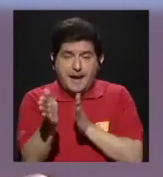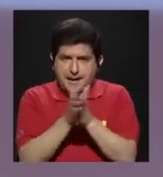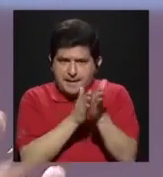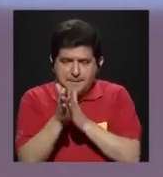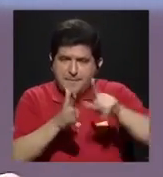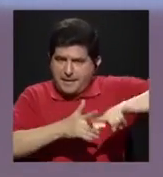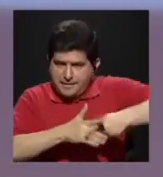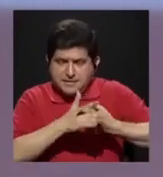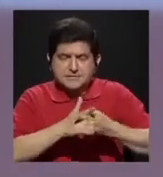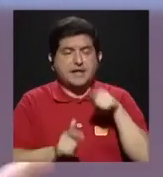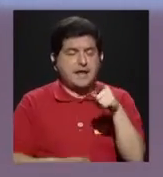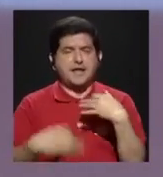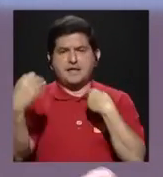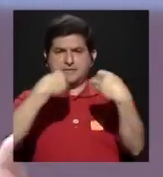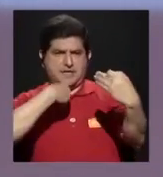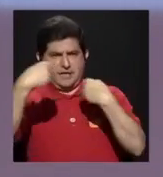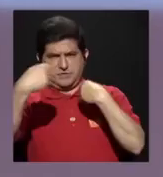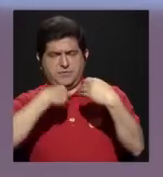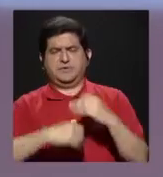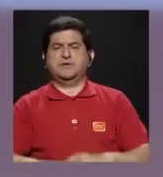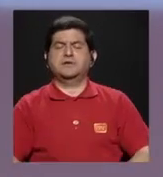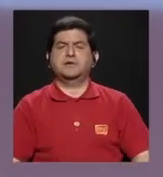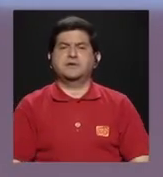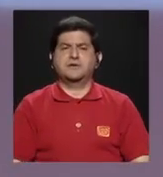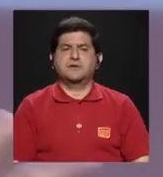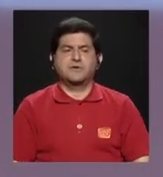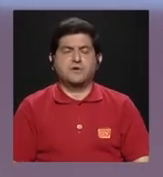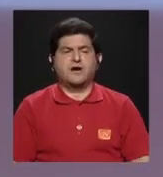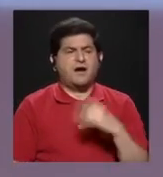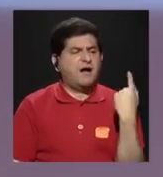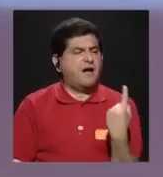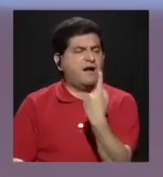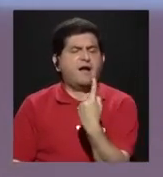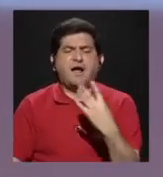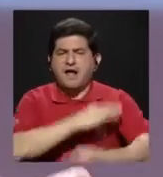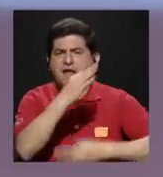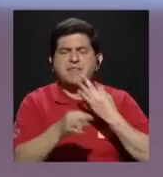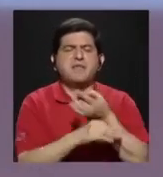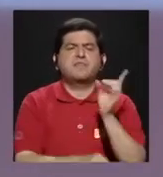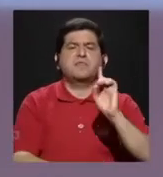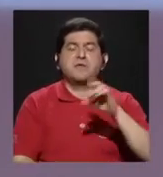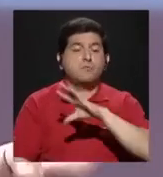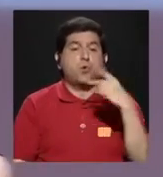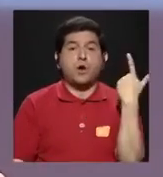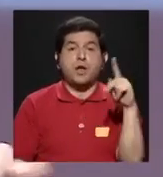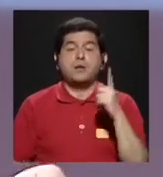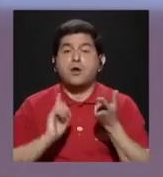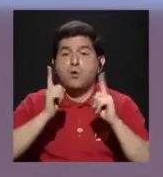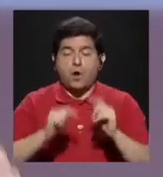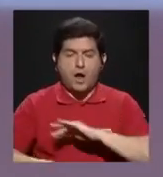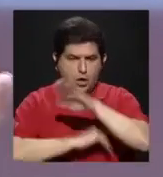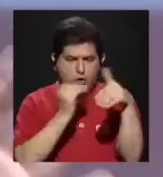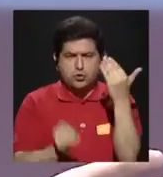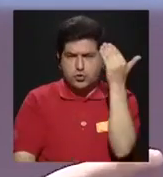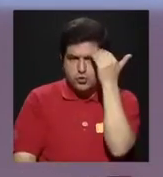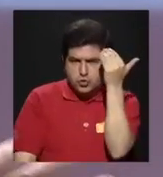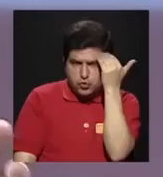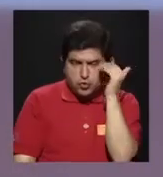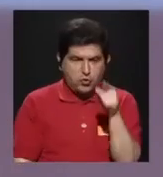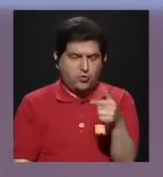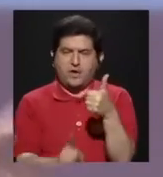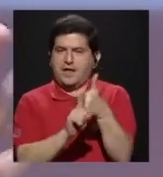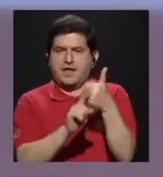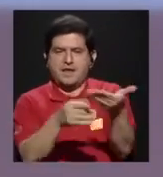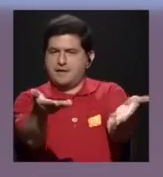donde ellas nos dijeron dónde estaba cada especie y dónde estaban los peligros y todo. Entonces, todo ese conocimiento viene de ellos. O